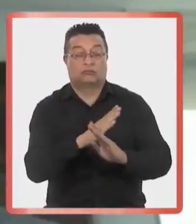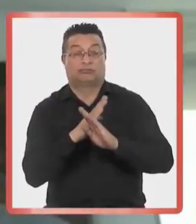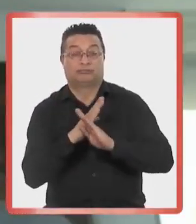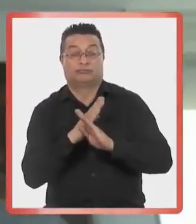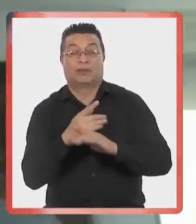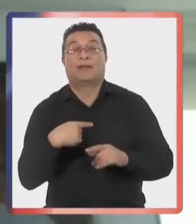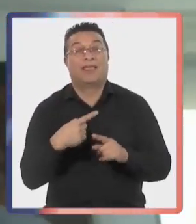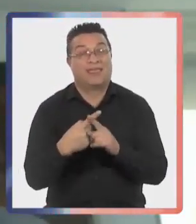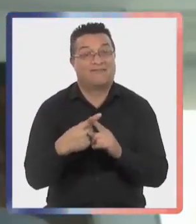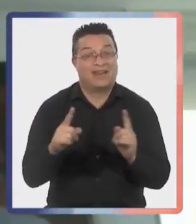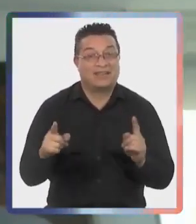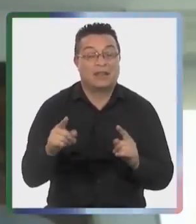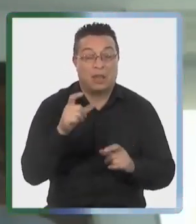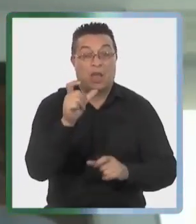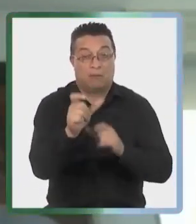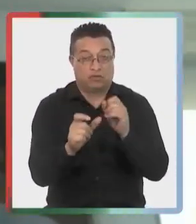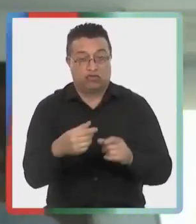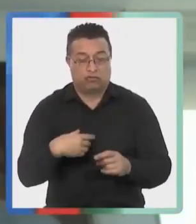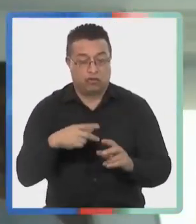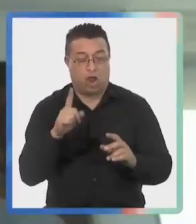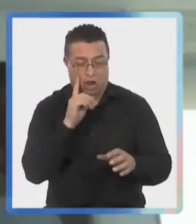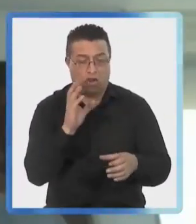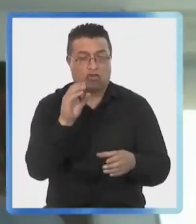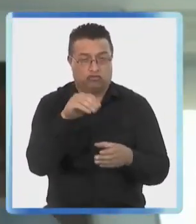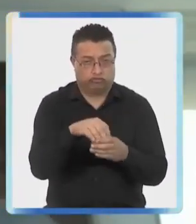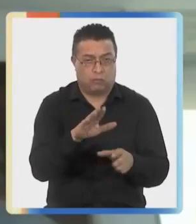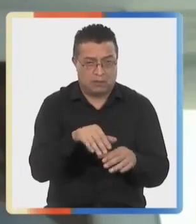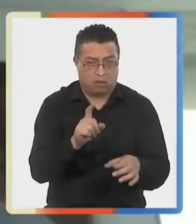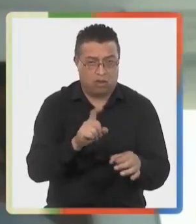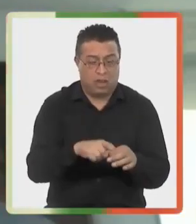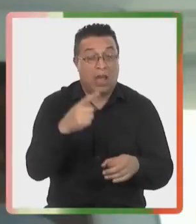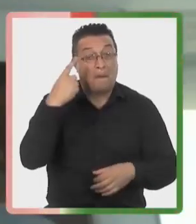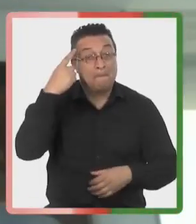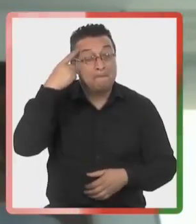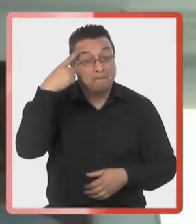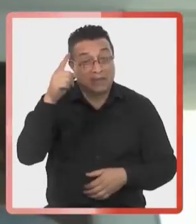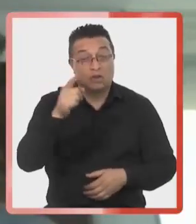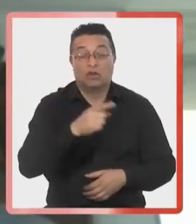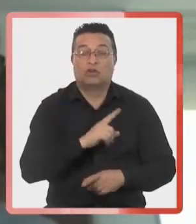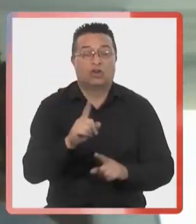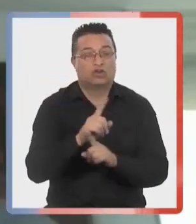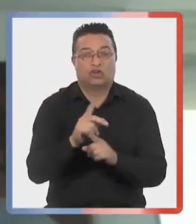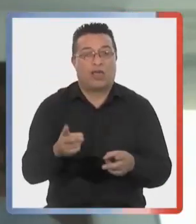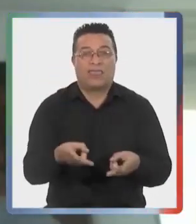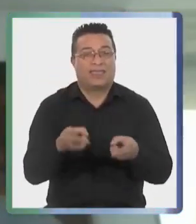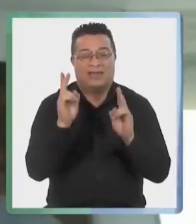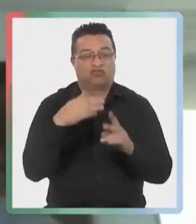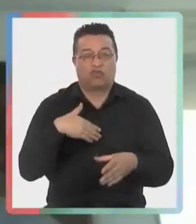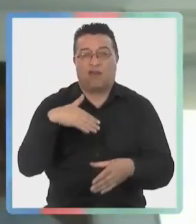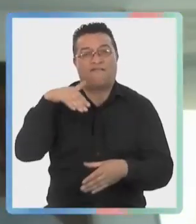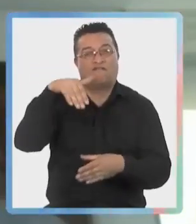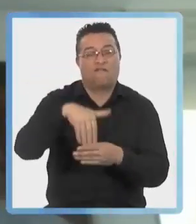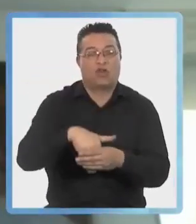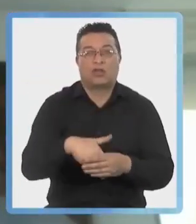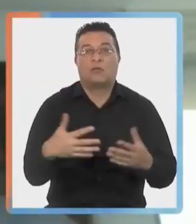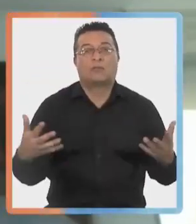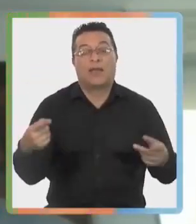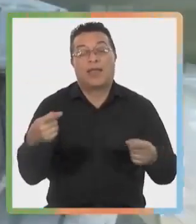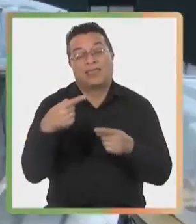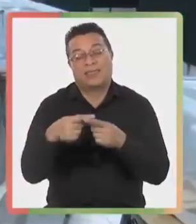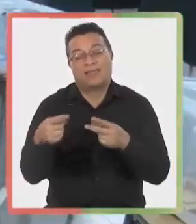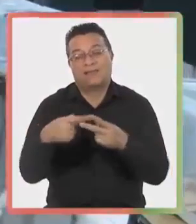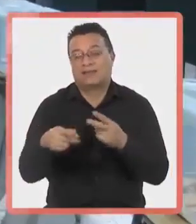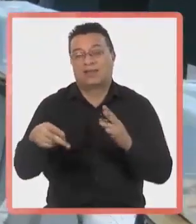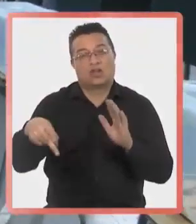inhabilitados, que son aquellas personas que siguen estando en el registro electoral, pero que no tienen derecho a sufragio por